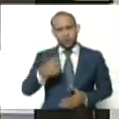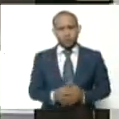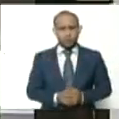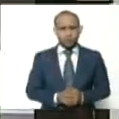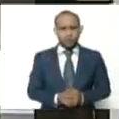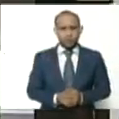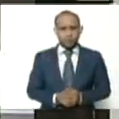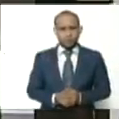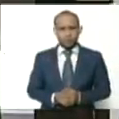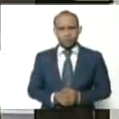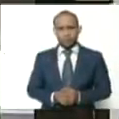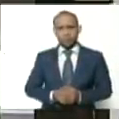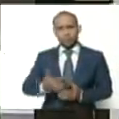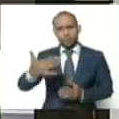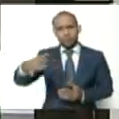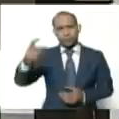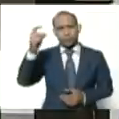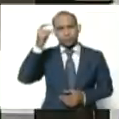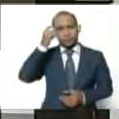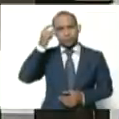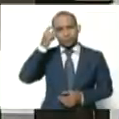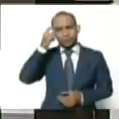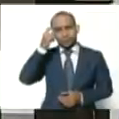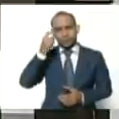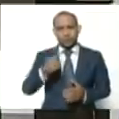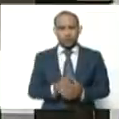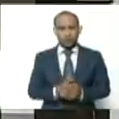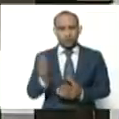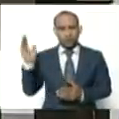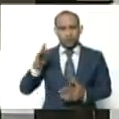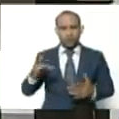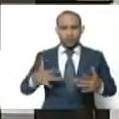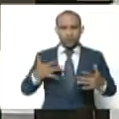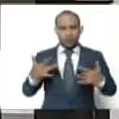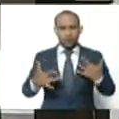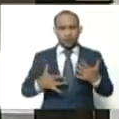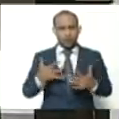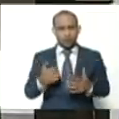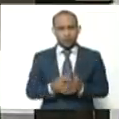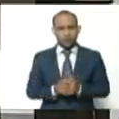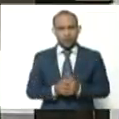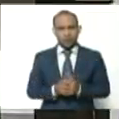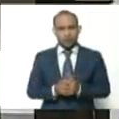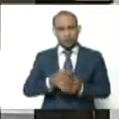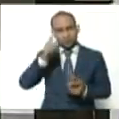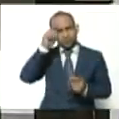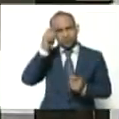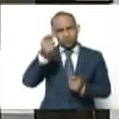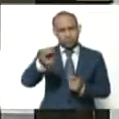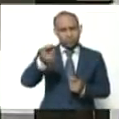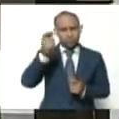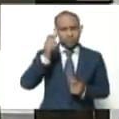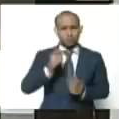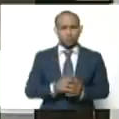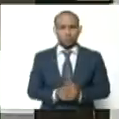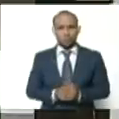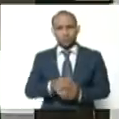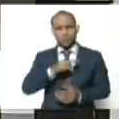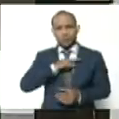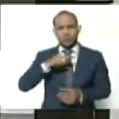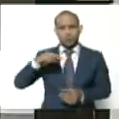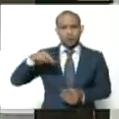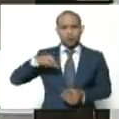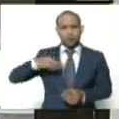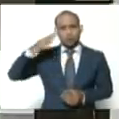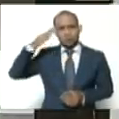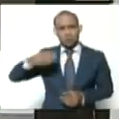Dentro de unos días estaremos en la jornada de homenaje a nuestro comandante